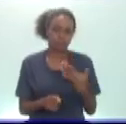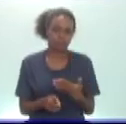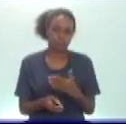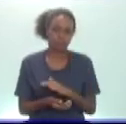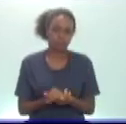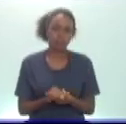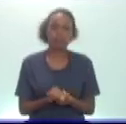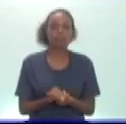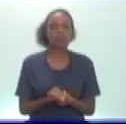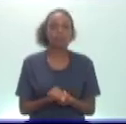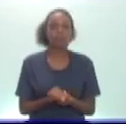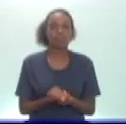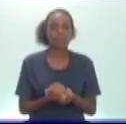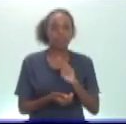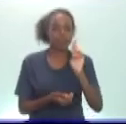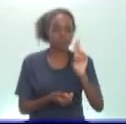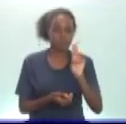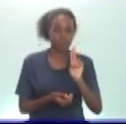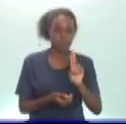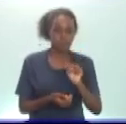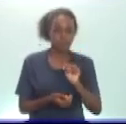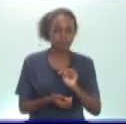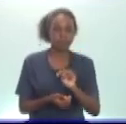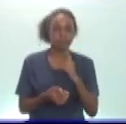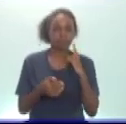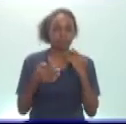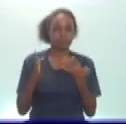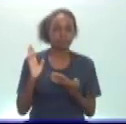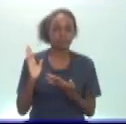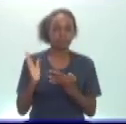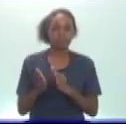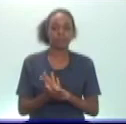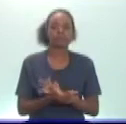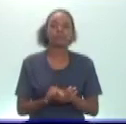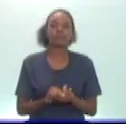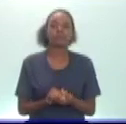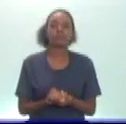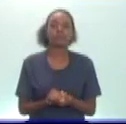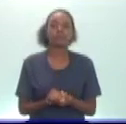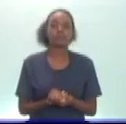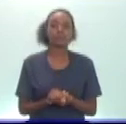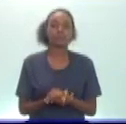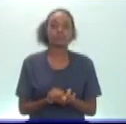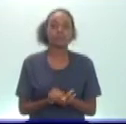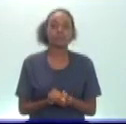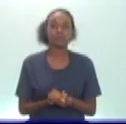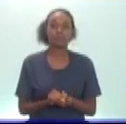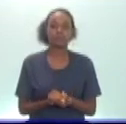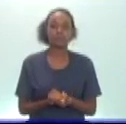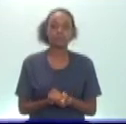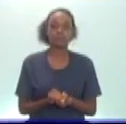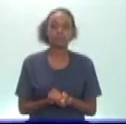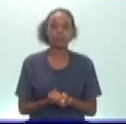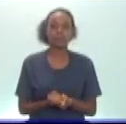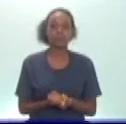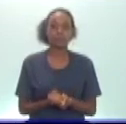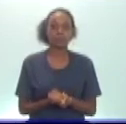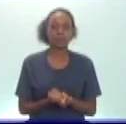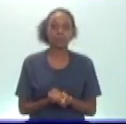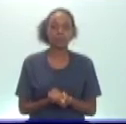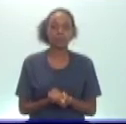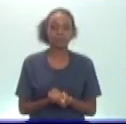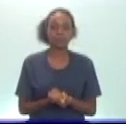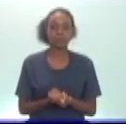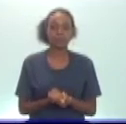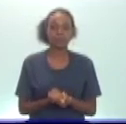por las unidades. 8 por 7 es 56, escribo el 6, adiciono 5. 8 por 5 40, escribo el 5,